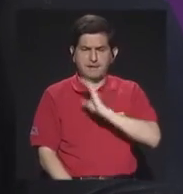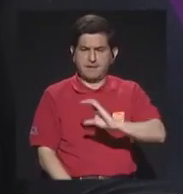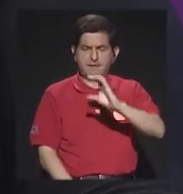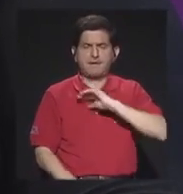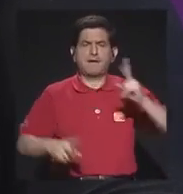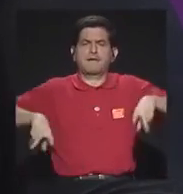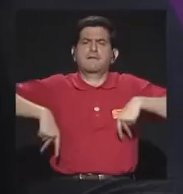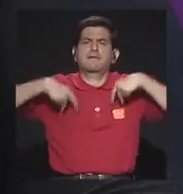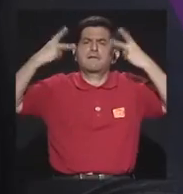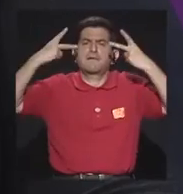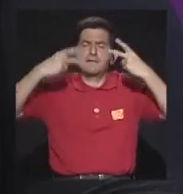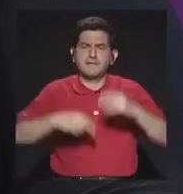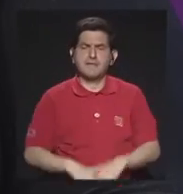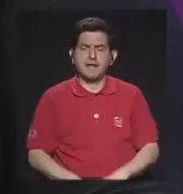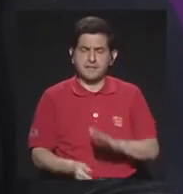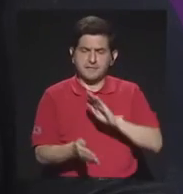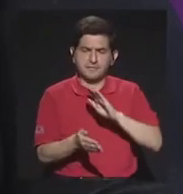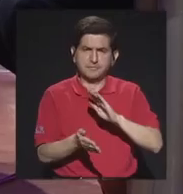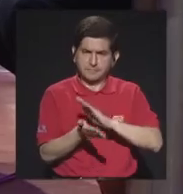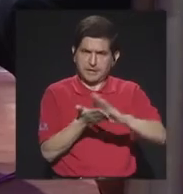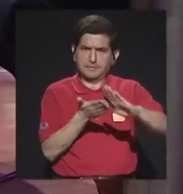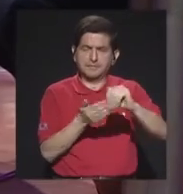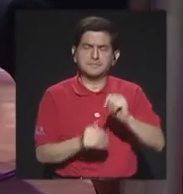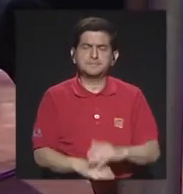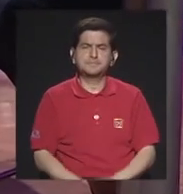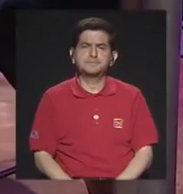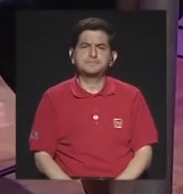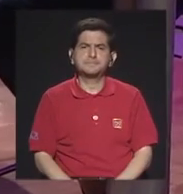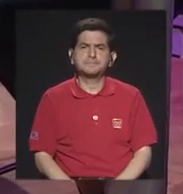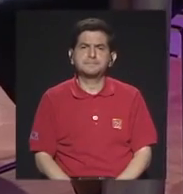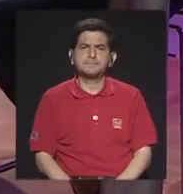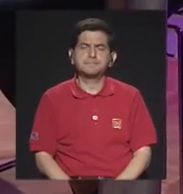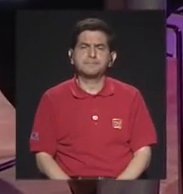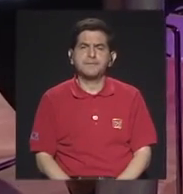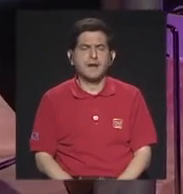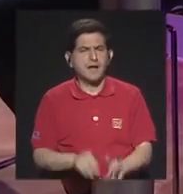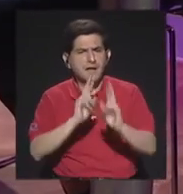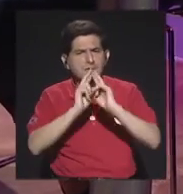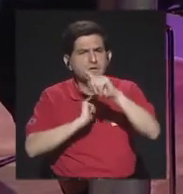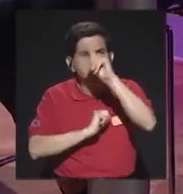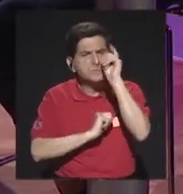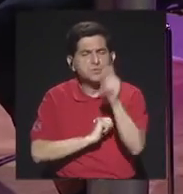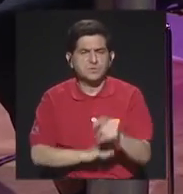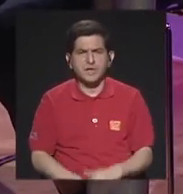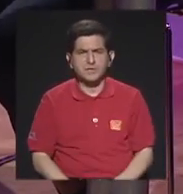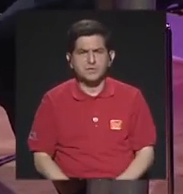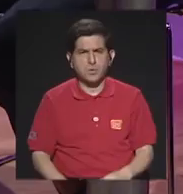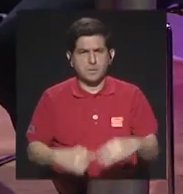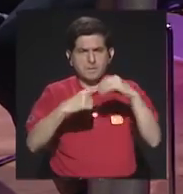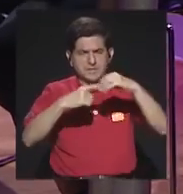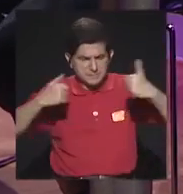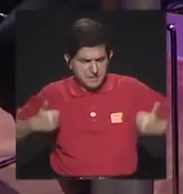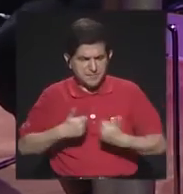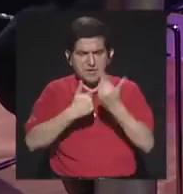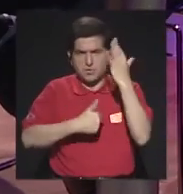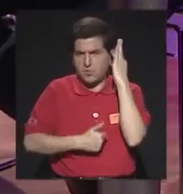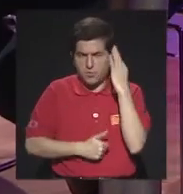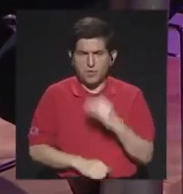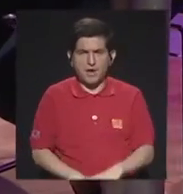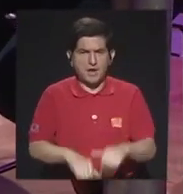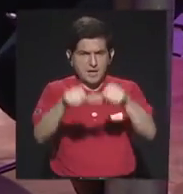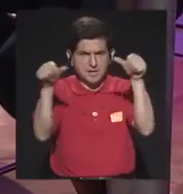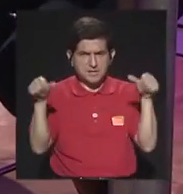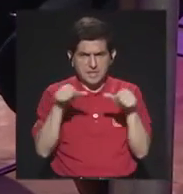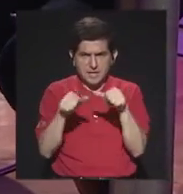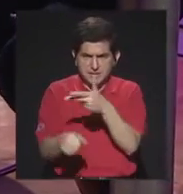¿verdad? Que realmente se merece. ¿Cuáles son, aquí contestando una pregunta, cuáles son los mayores desafíos de las mujeres en los sectores que están